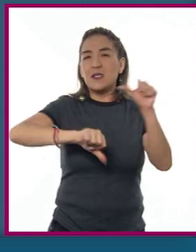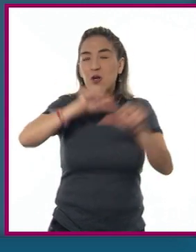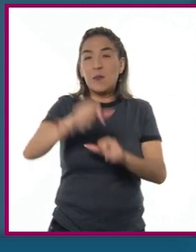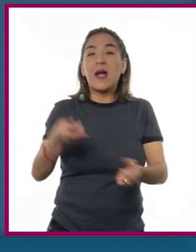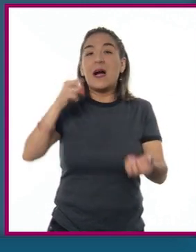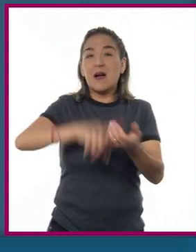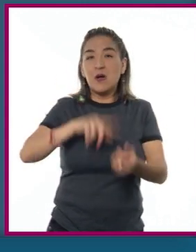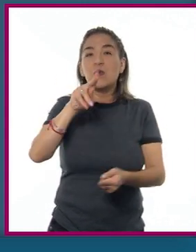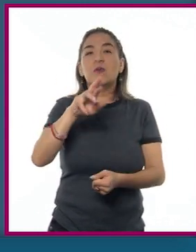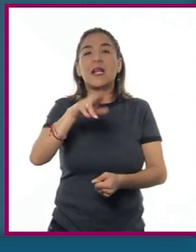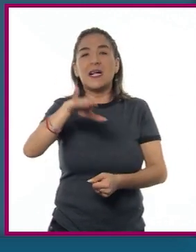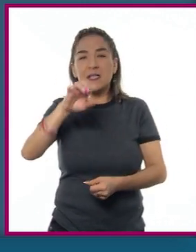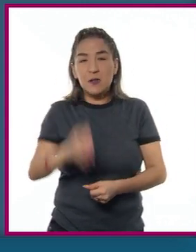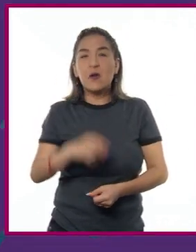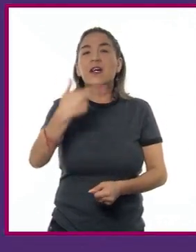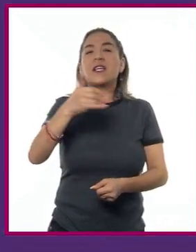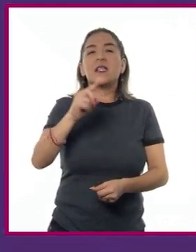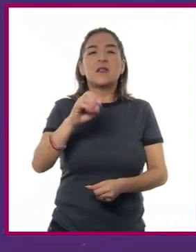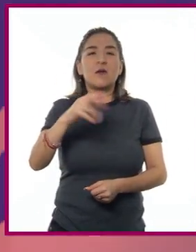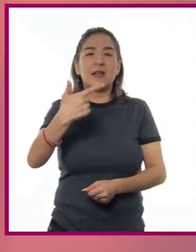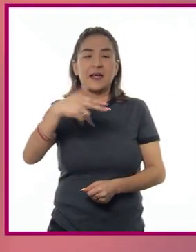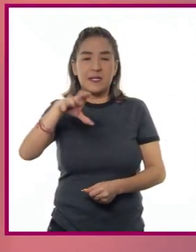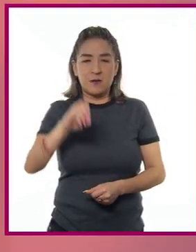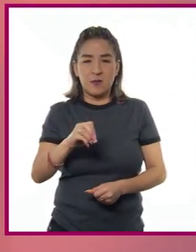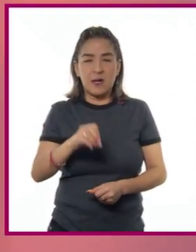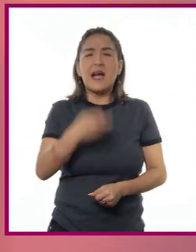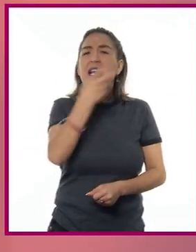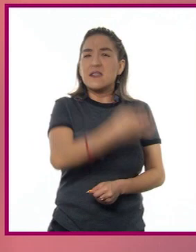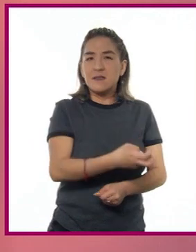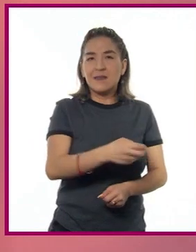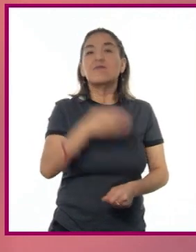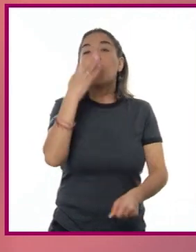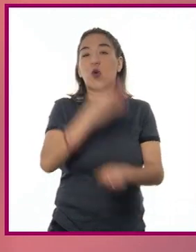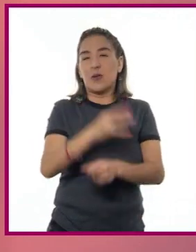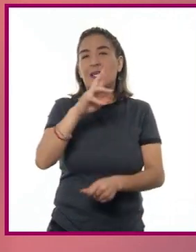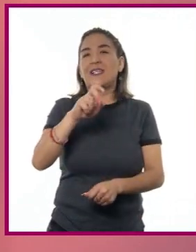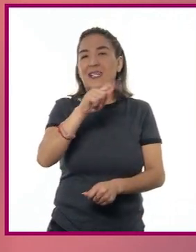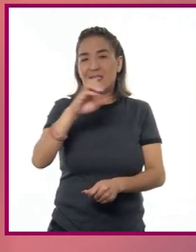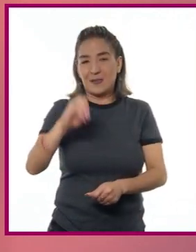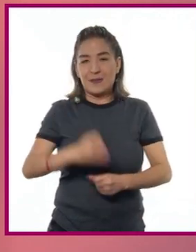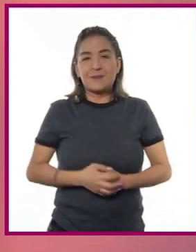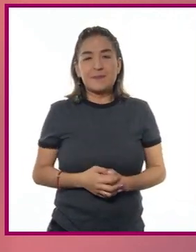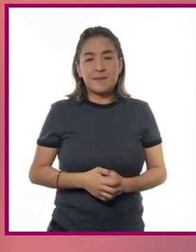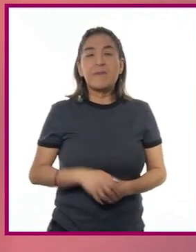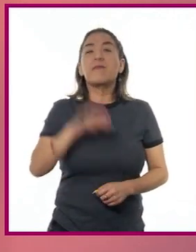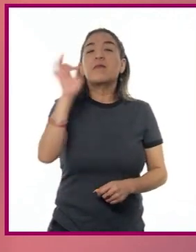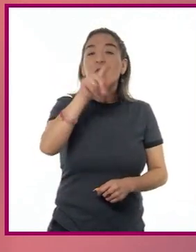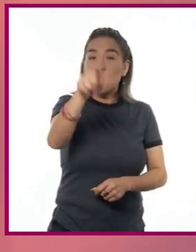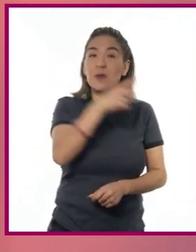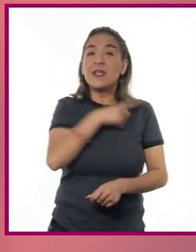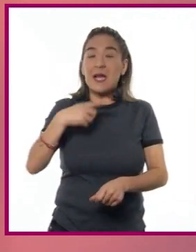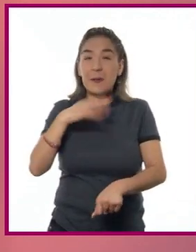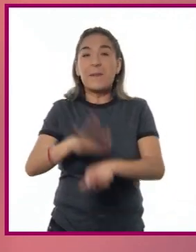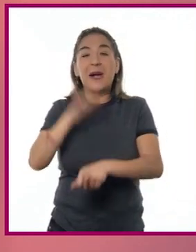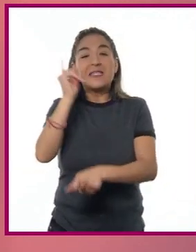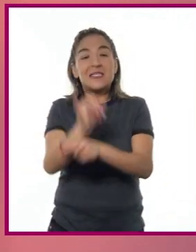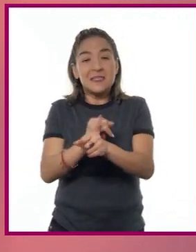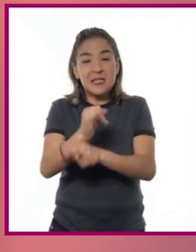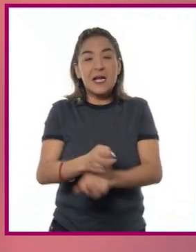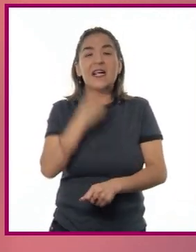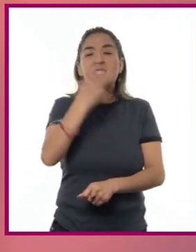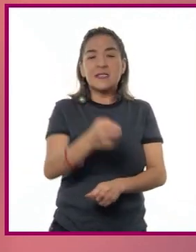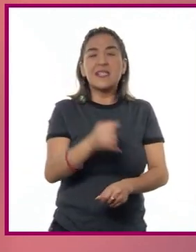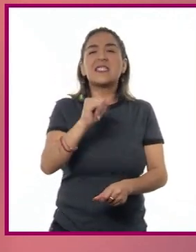uranio, plutonio y de hidrógeno. Este es el reto de la sesión. Indaguen más sobre los elementos radioactivos y